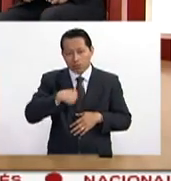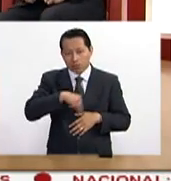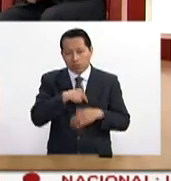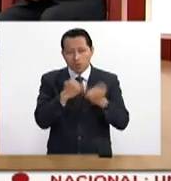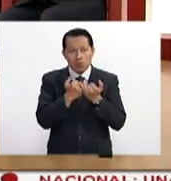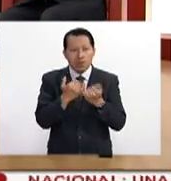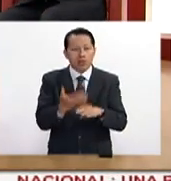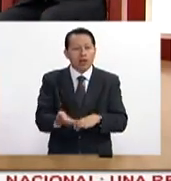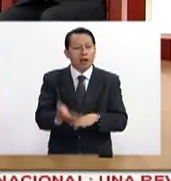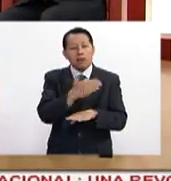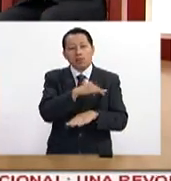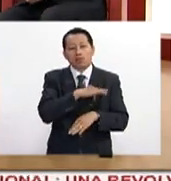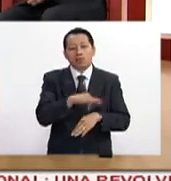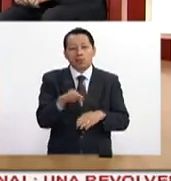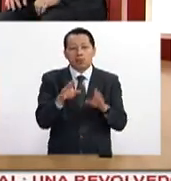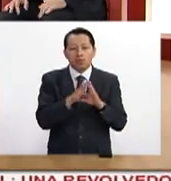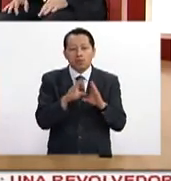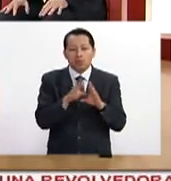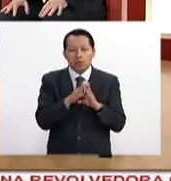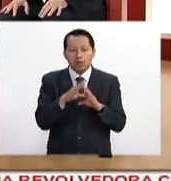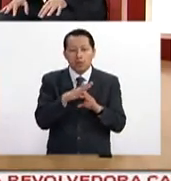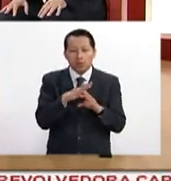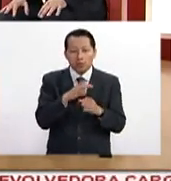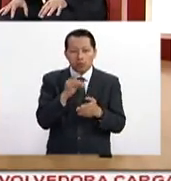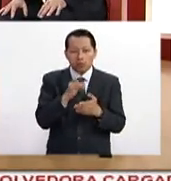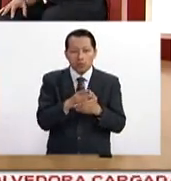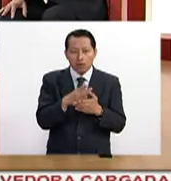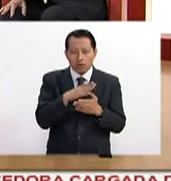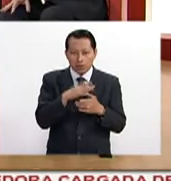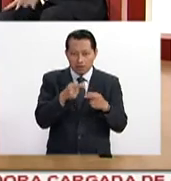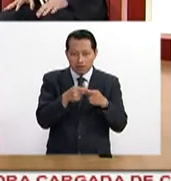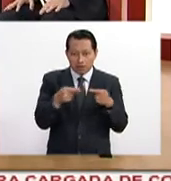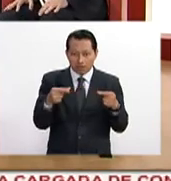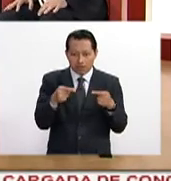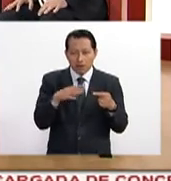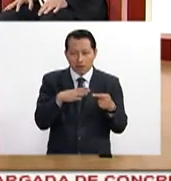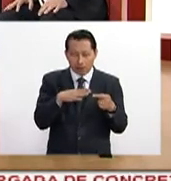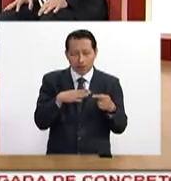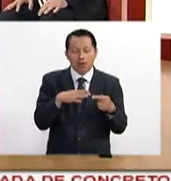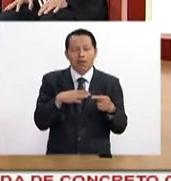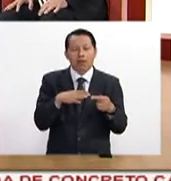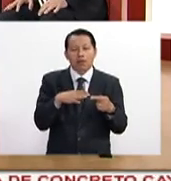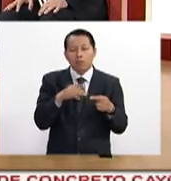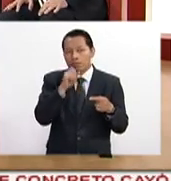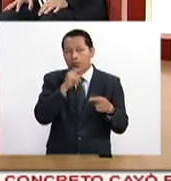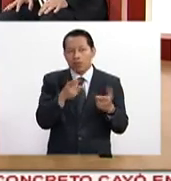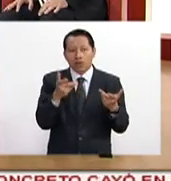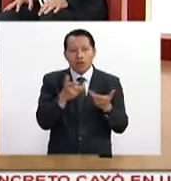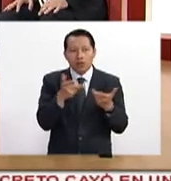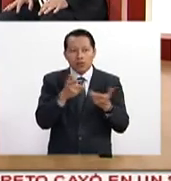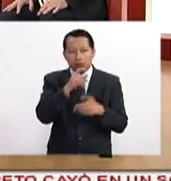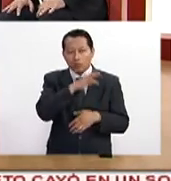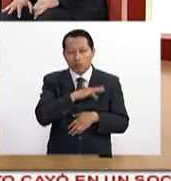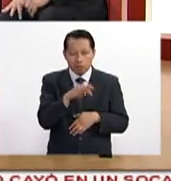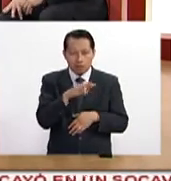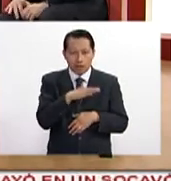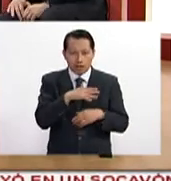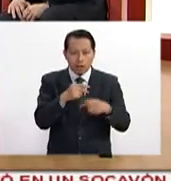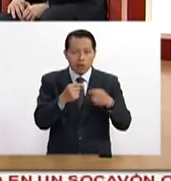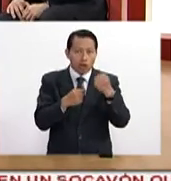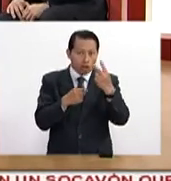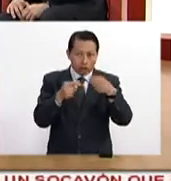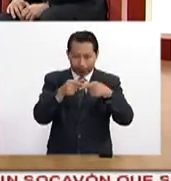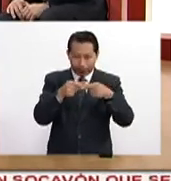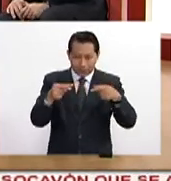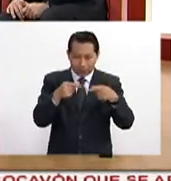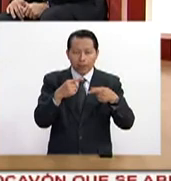Nosotros desde hace... bueno, déjame, nada más termino con las barras. Sí, Hicimos también 2 barras saborizadas.